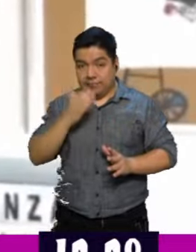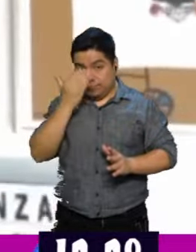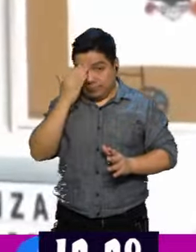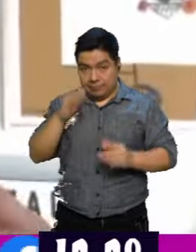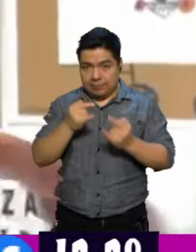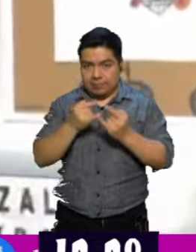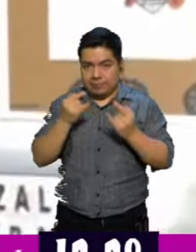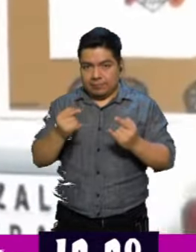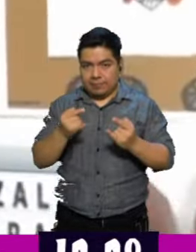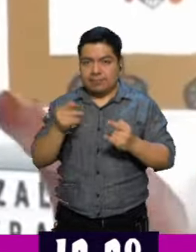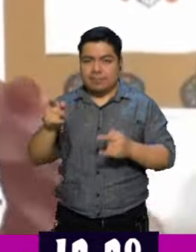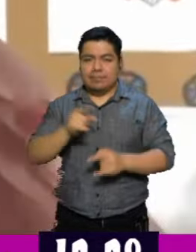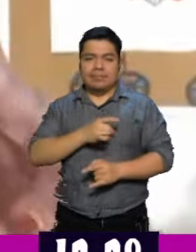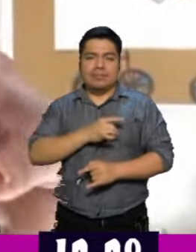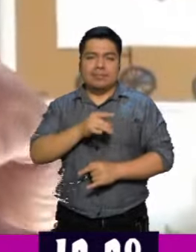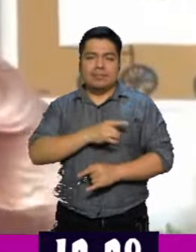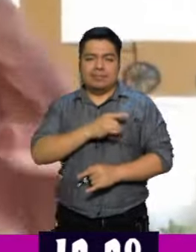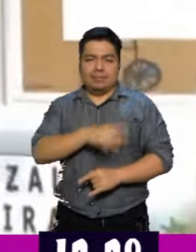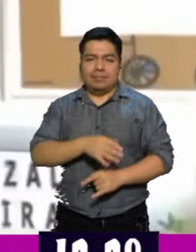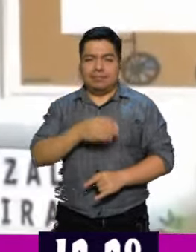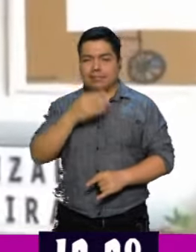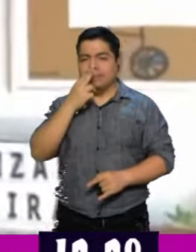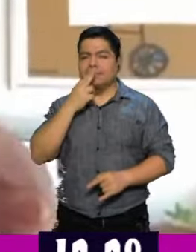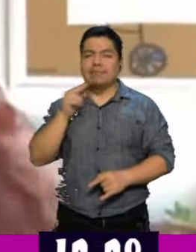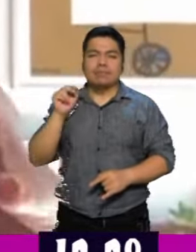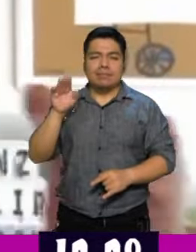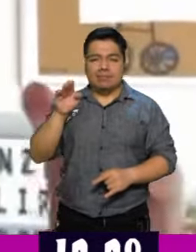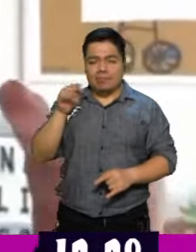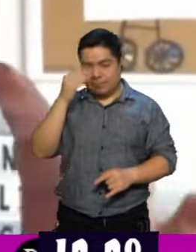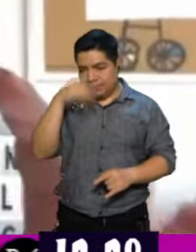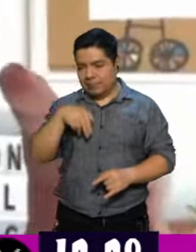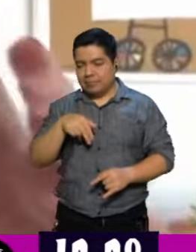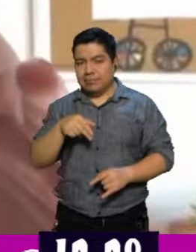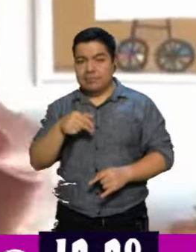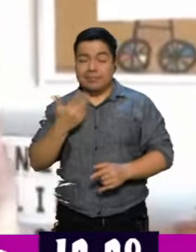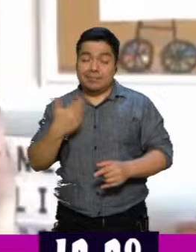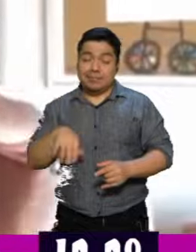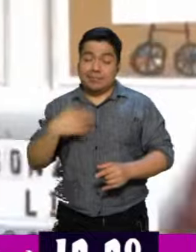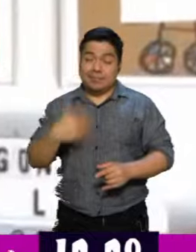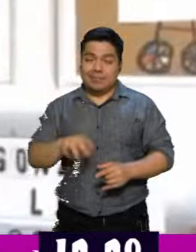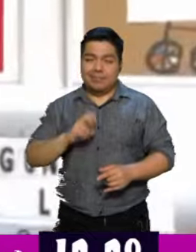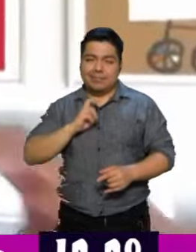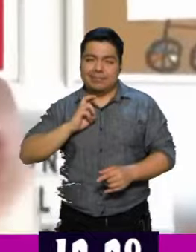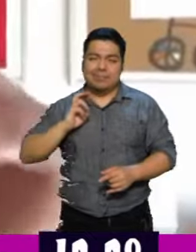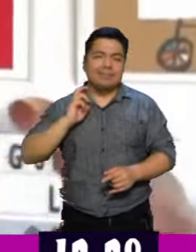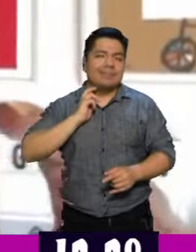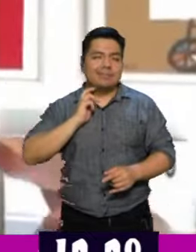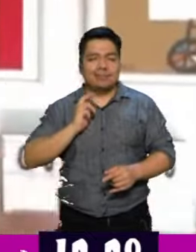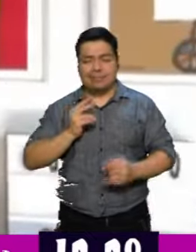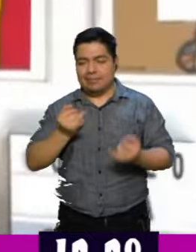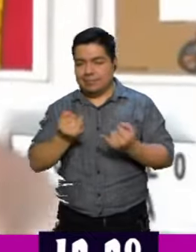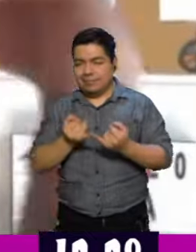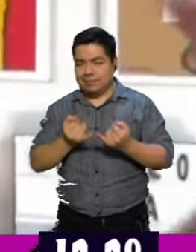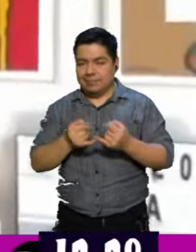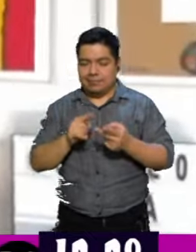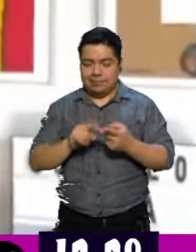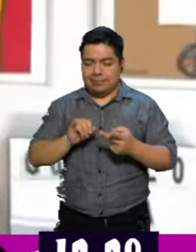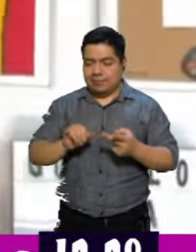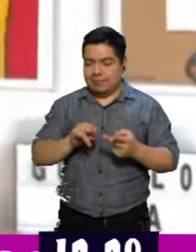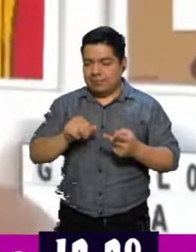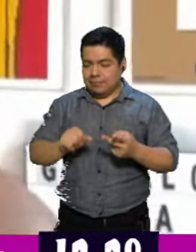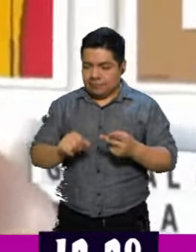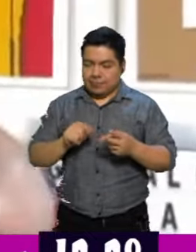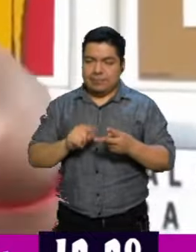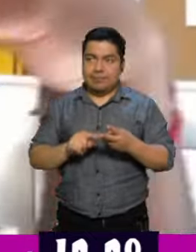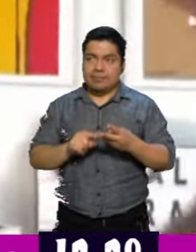historia en la que Pinochet es un vampiro, créanme que vale muchísimo la pena. Como lo dije, va a estar también Juan Antonio